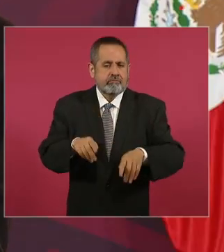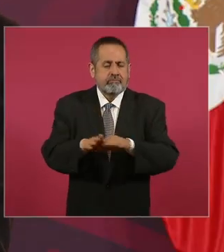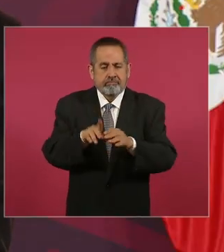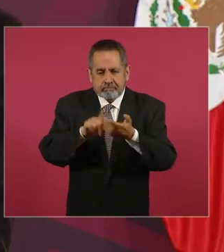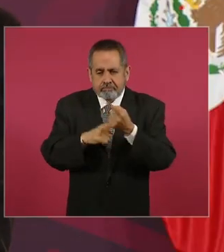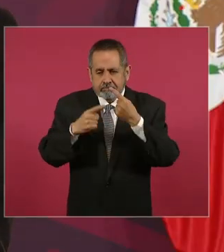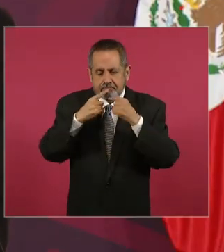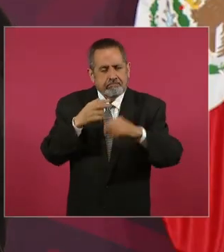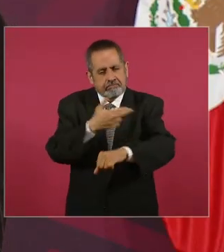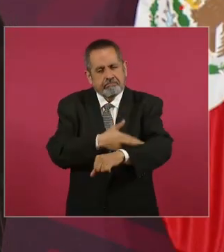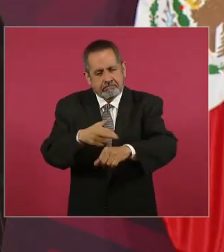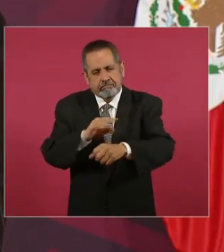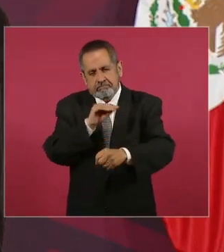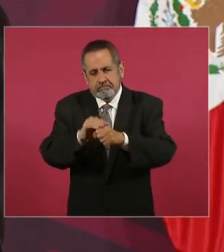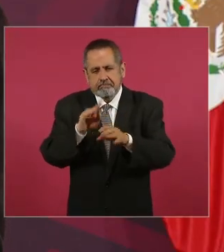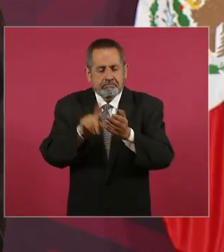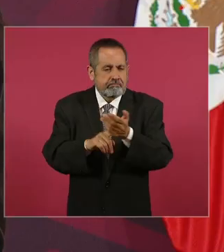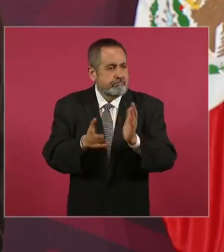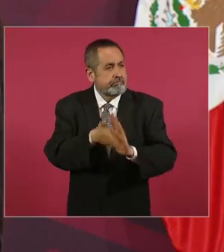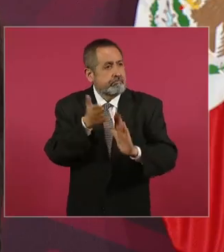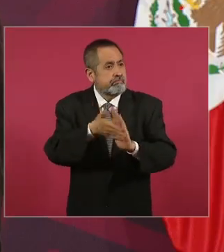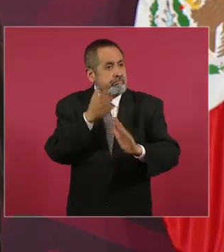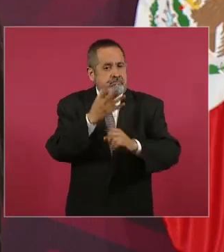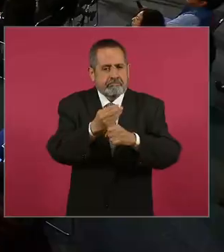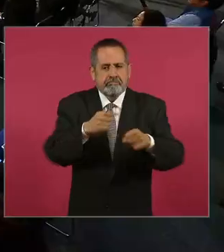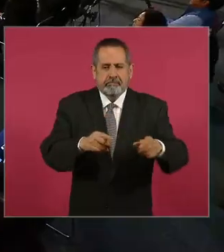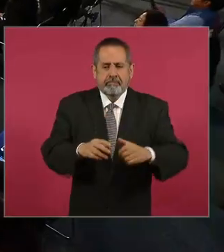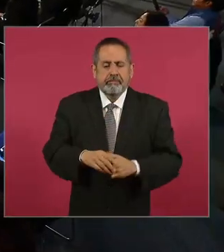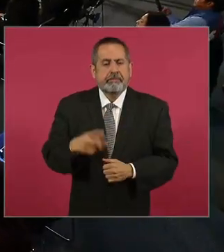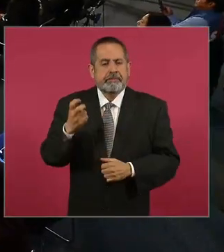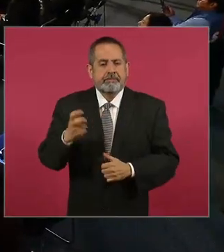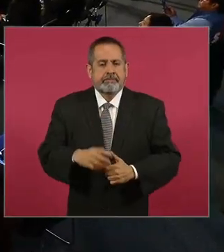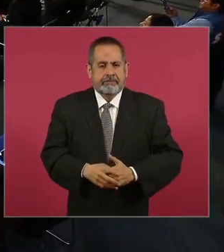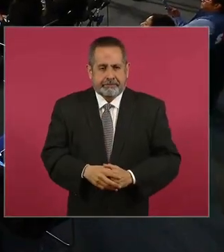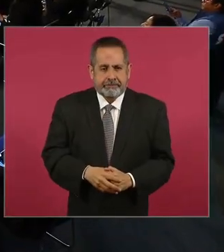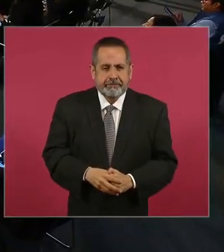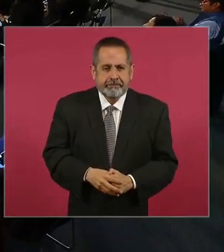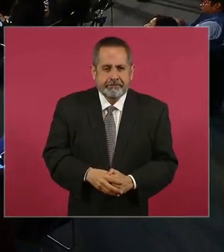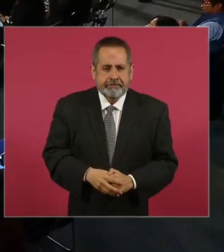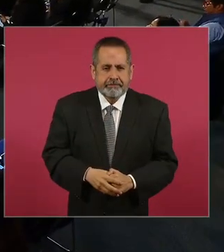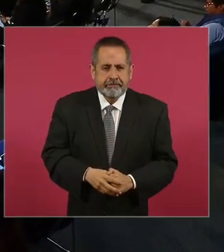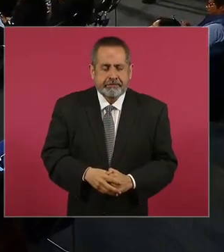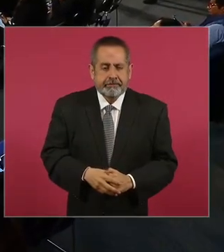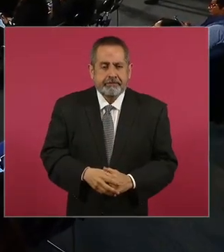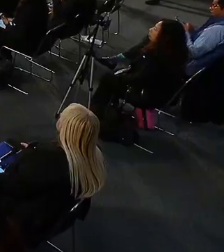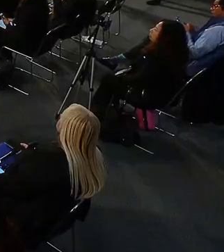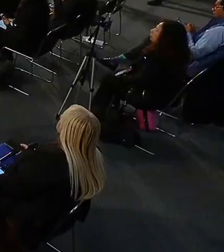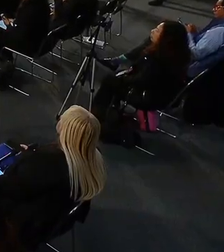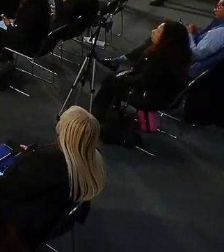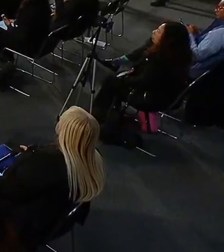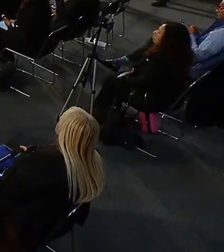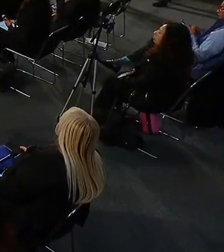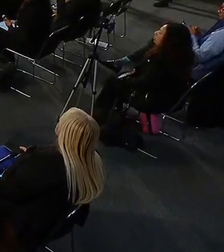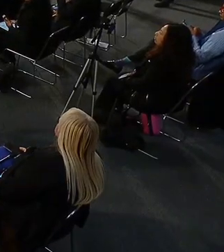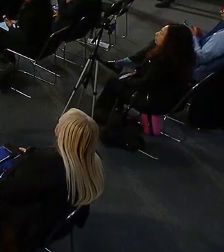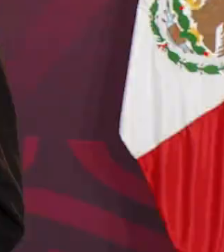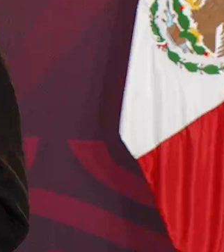están construyendo. Entonces, eso es lo que tenemos. Bueno, les adelanto también, el lunes